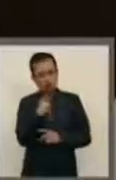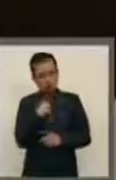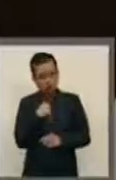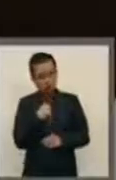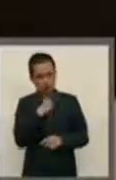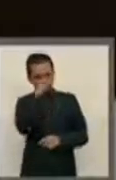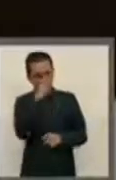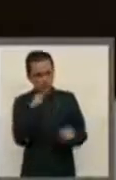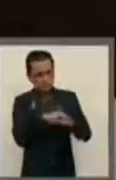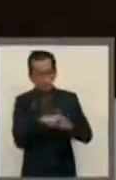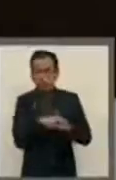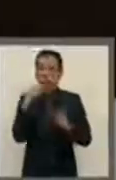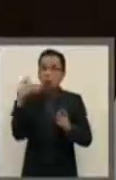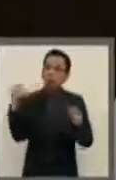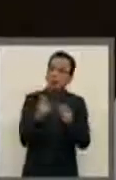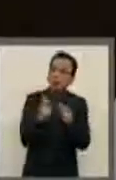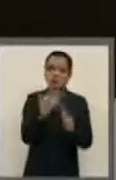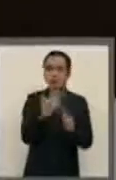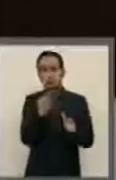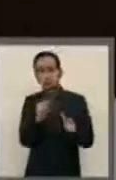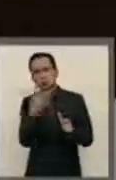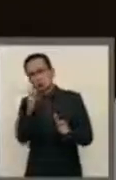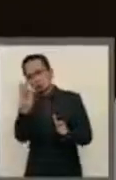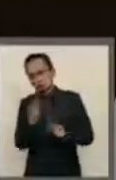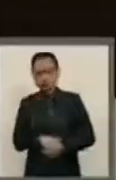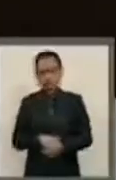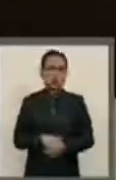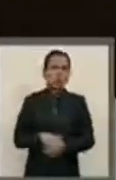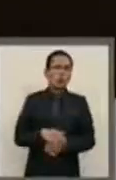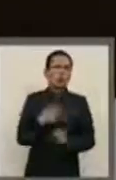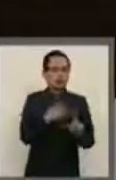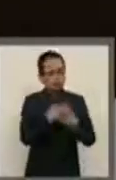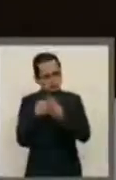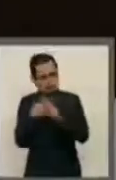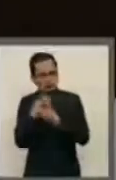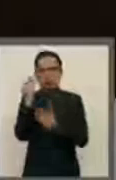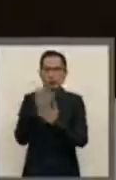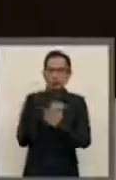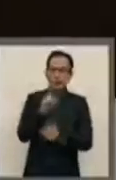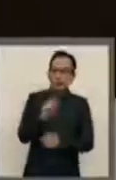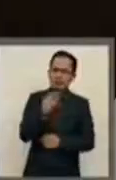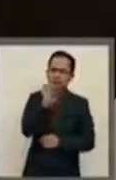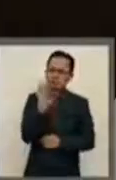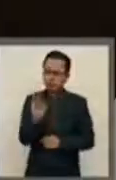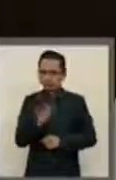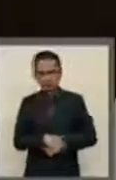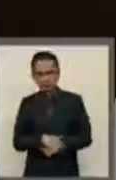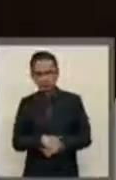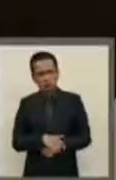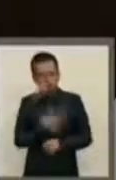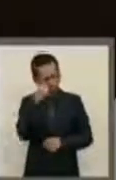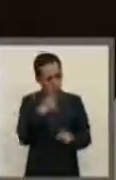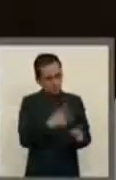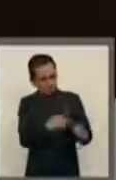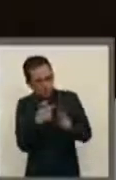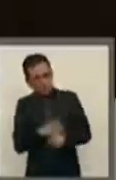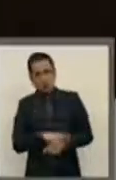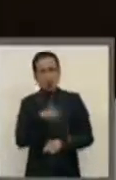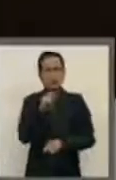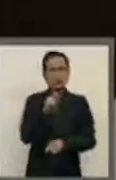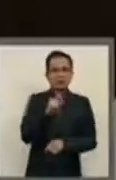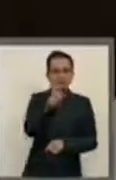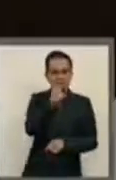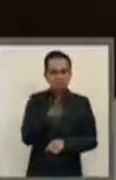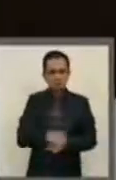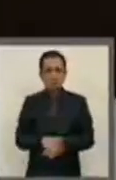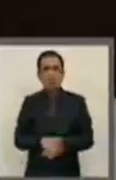5.5%. Los secuestros disminuyeron el 20%. La extorsión disminuyó 20%. Y